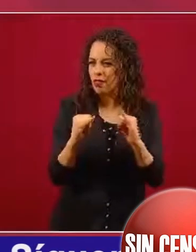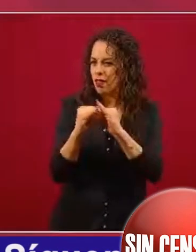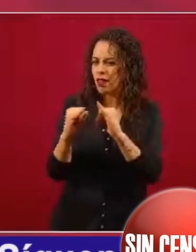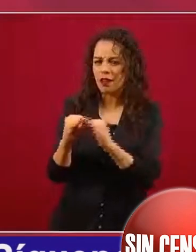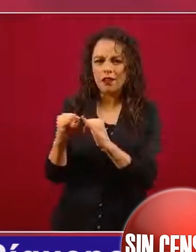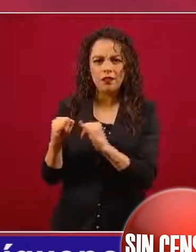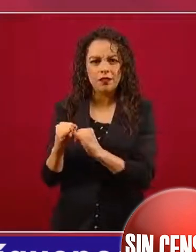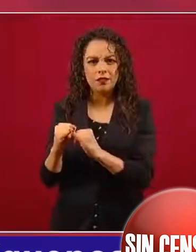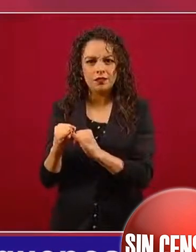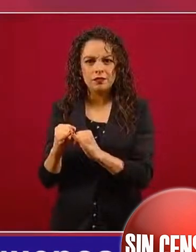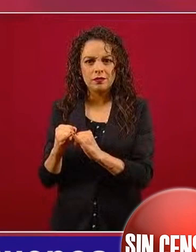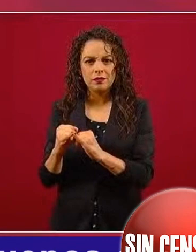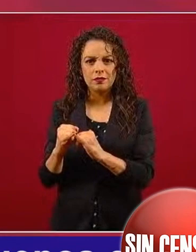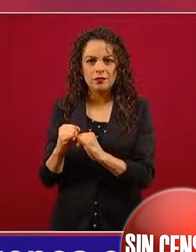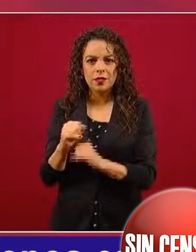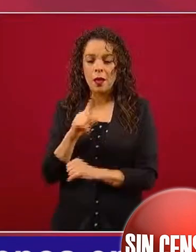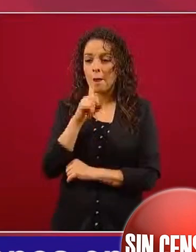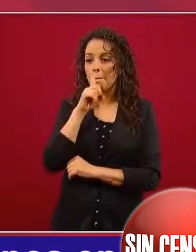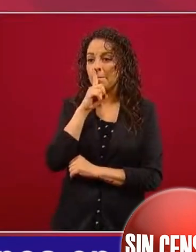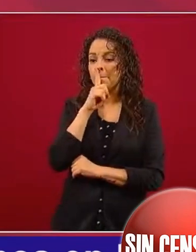que simulan